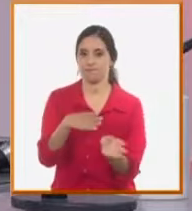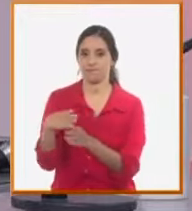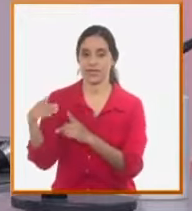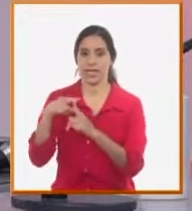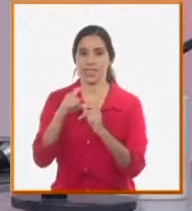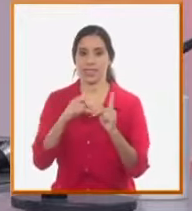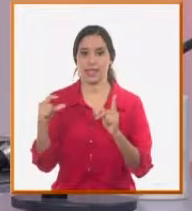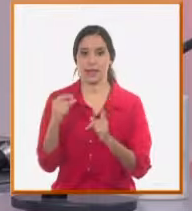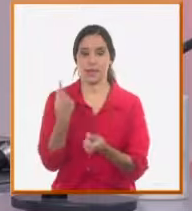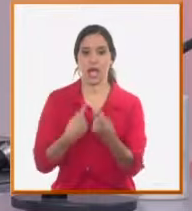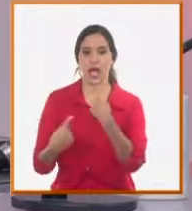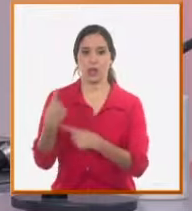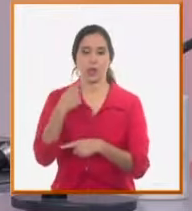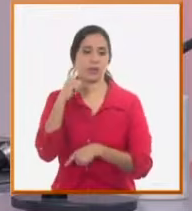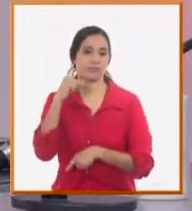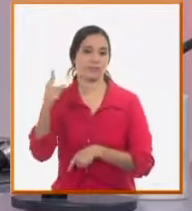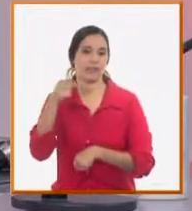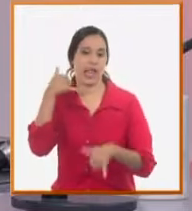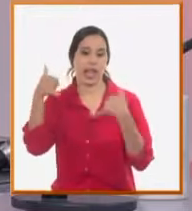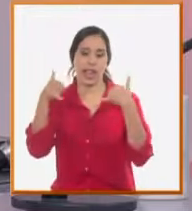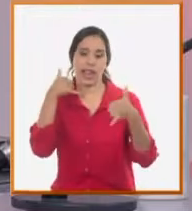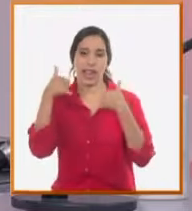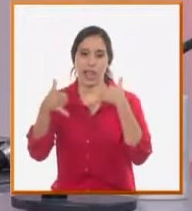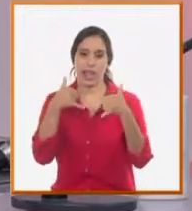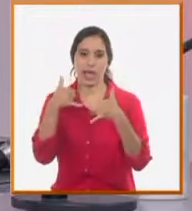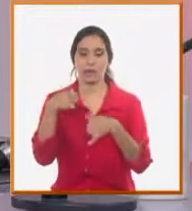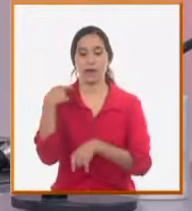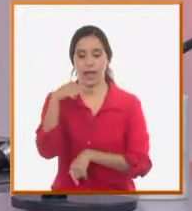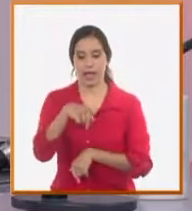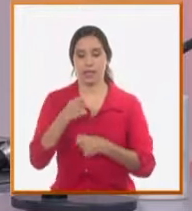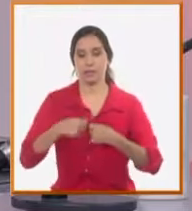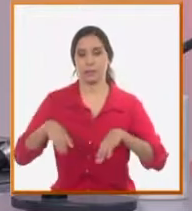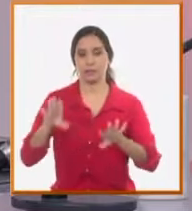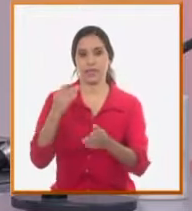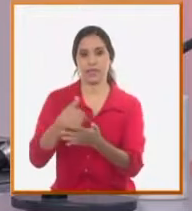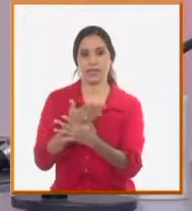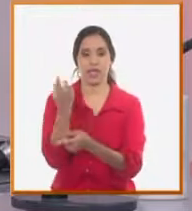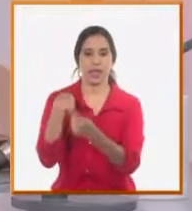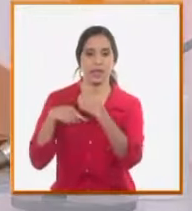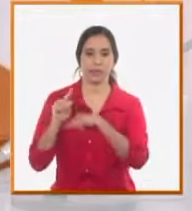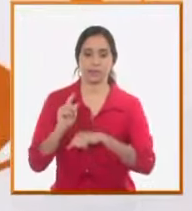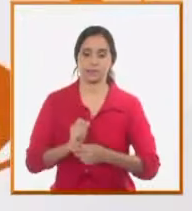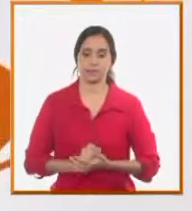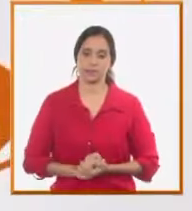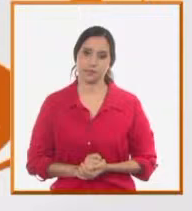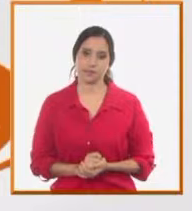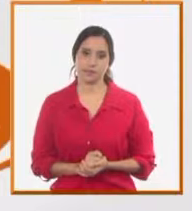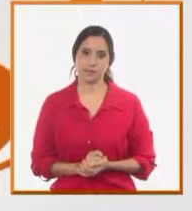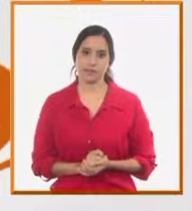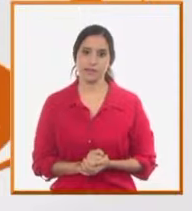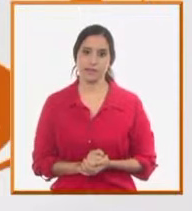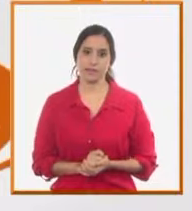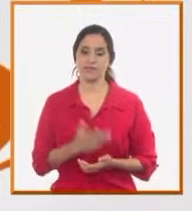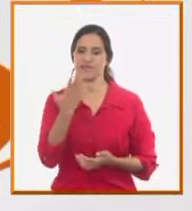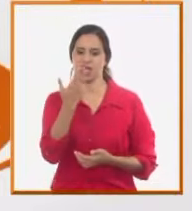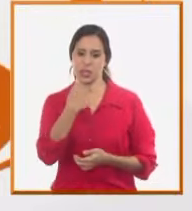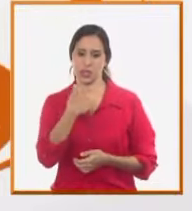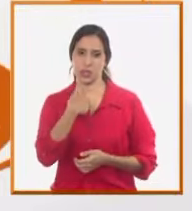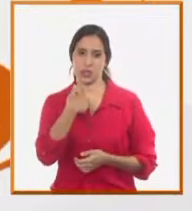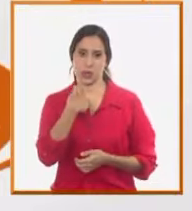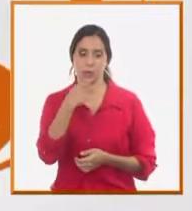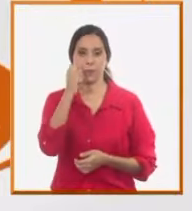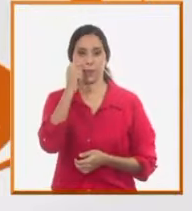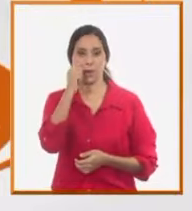una de las llamadas telefónicas también que recibimos en la jornada de ayer. Leonardo López Ferrero, de